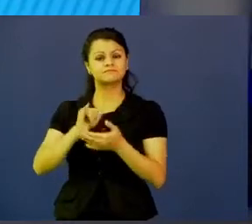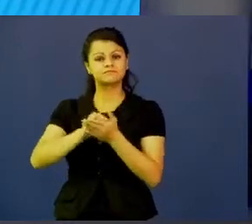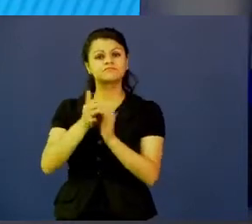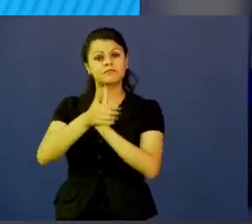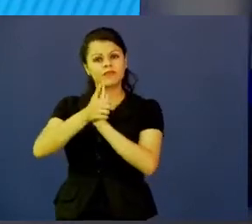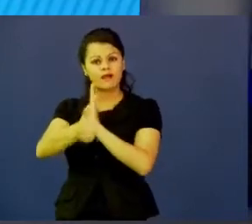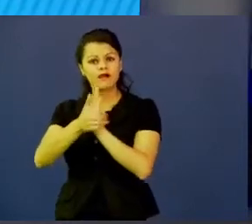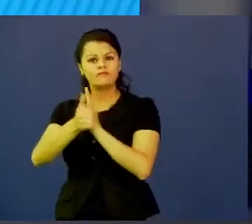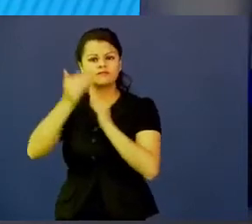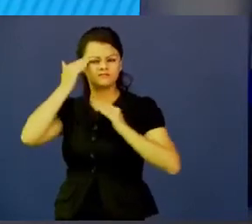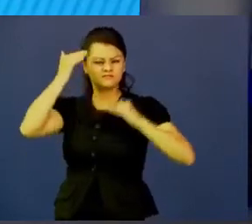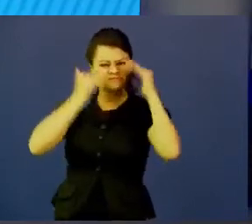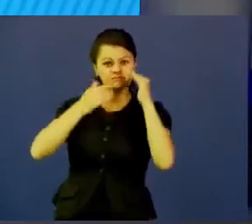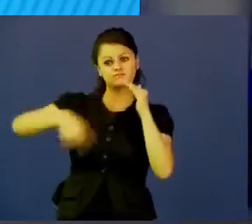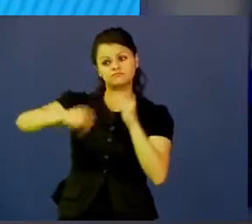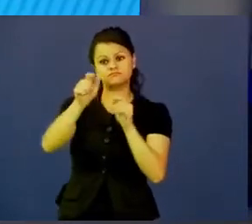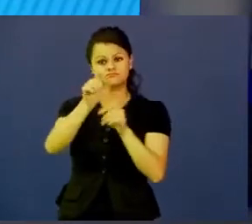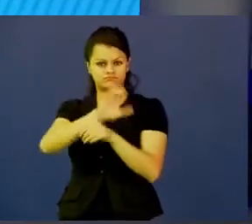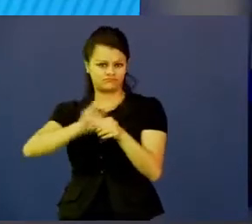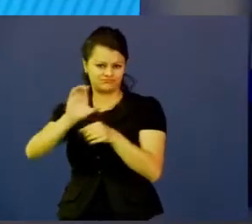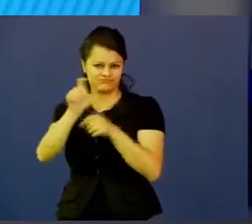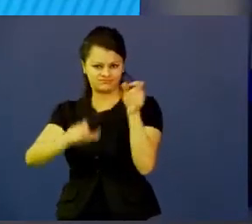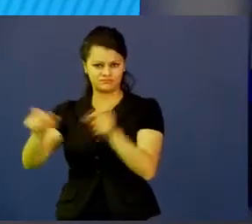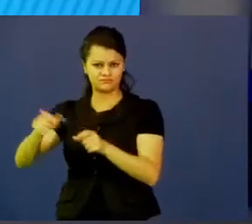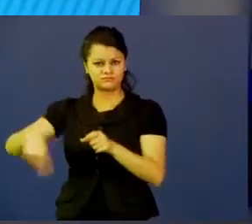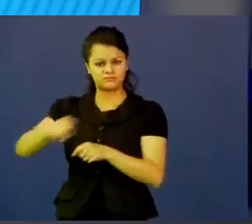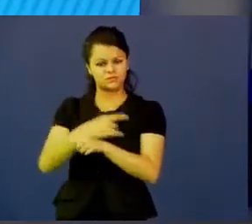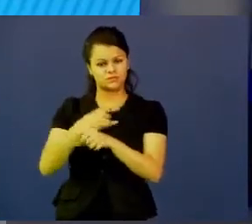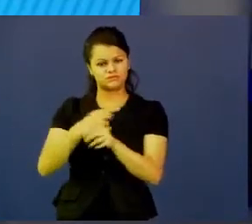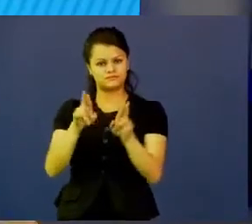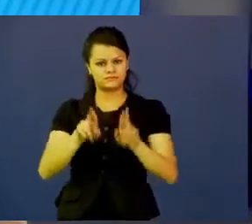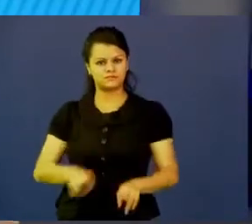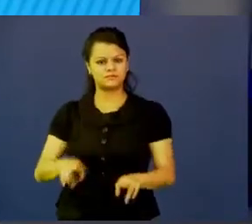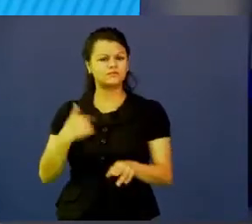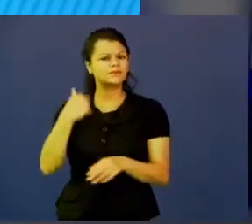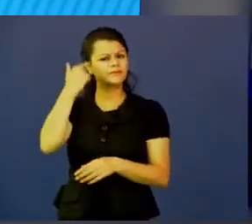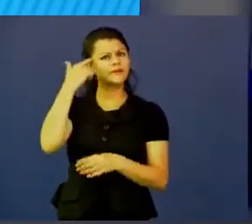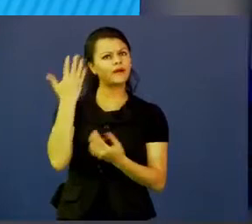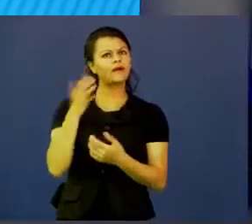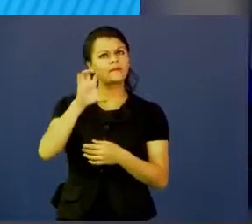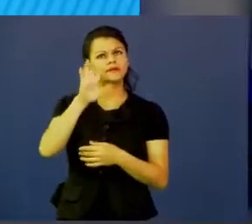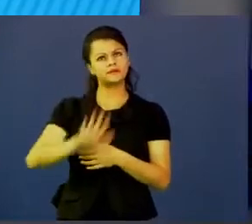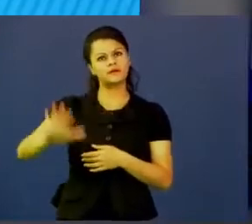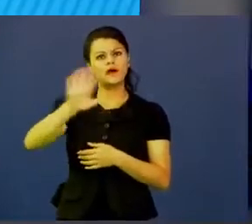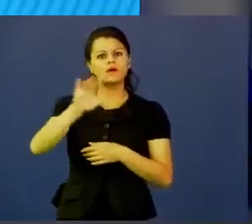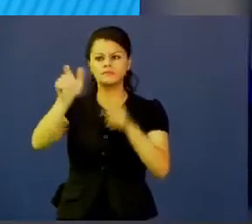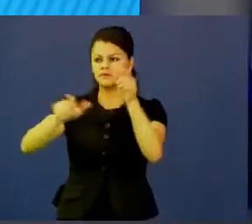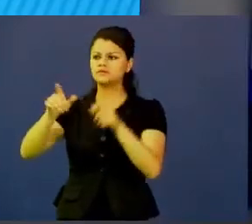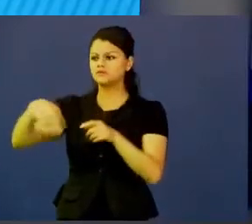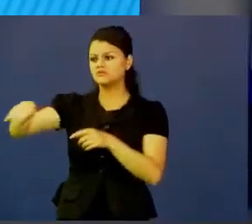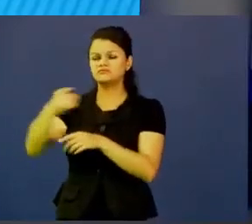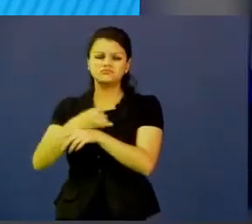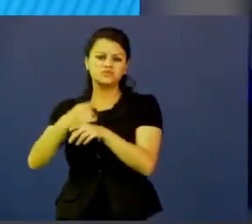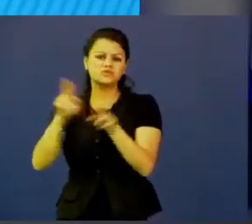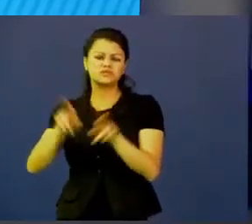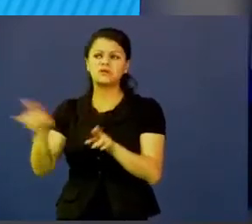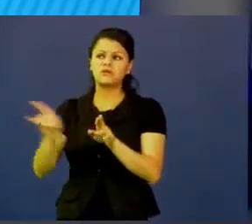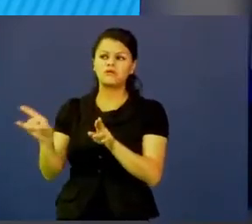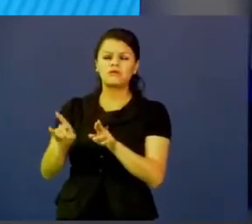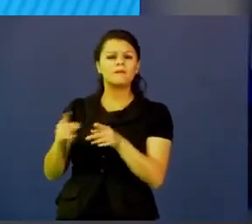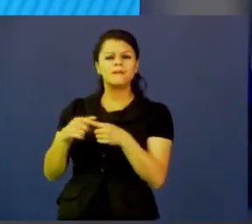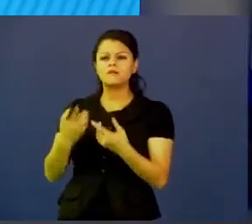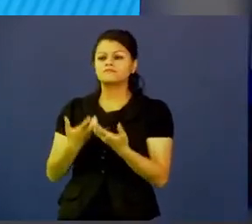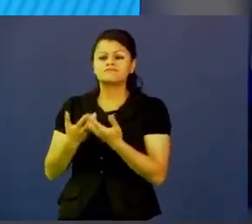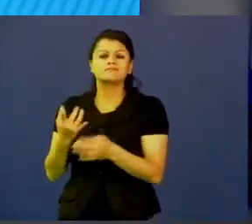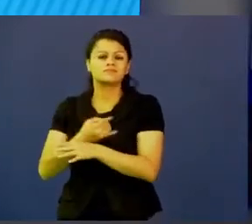los ciudadanos para usar Internet, porque de nada nos sirve tener un país completamente conectado con ciudadanos que son incapaces de usar la tecnología,